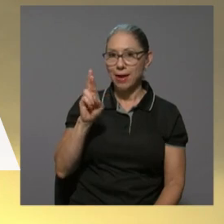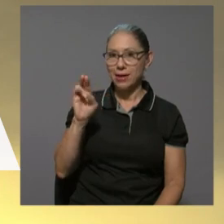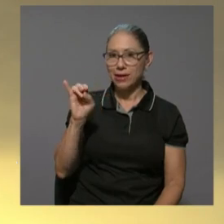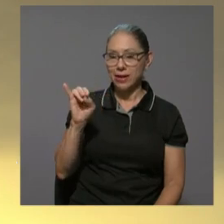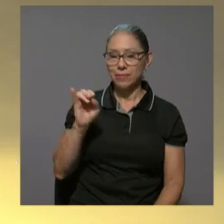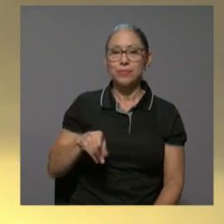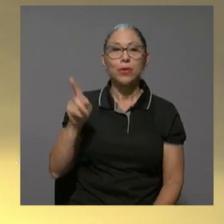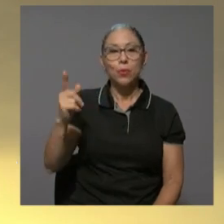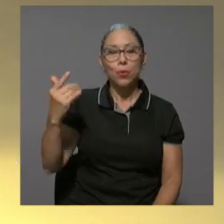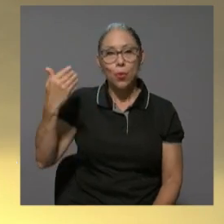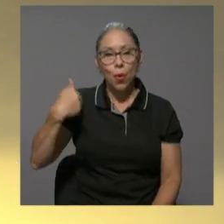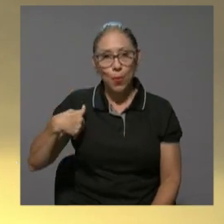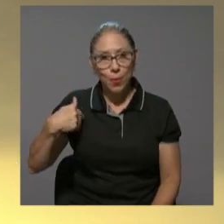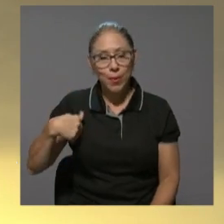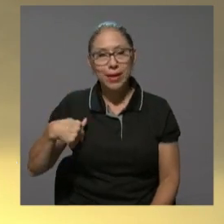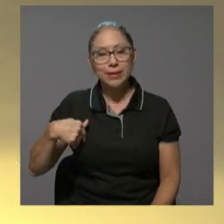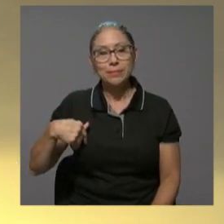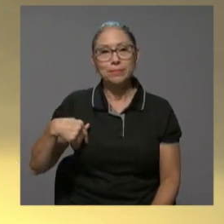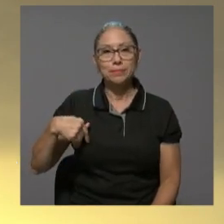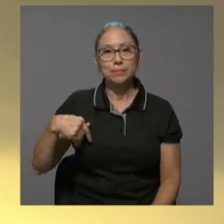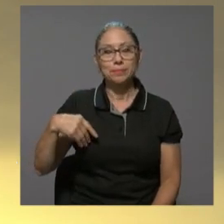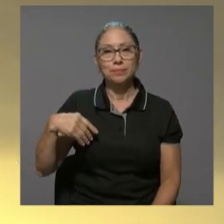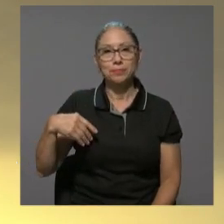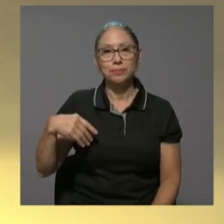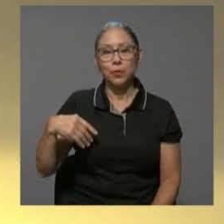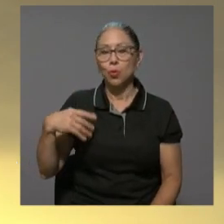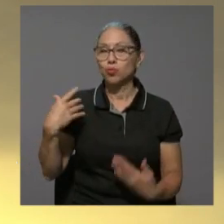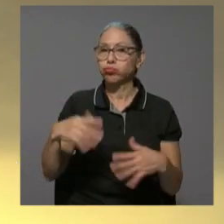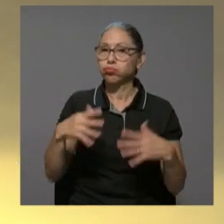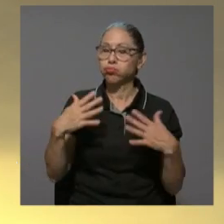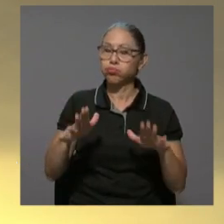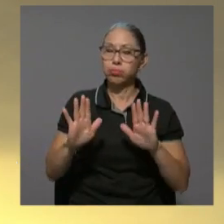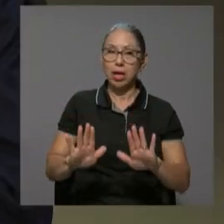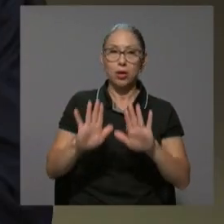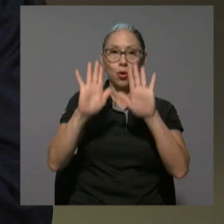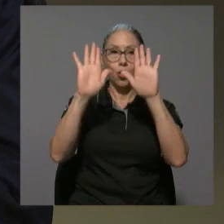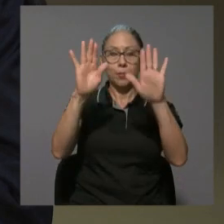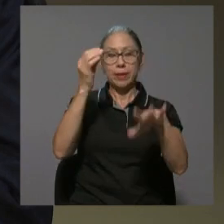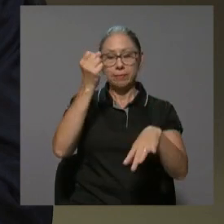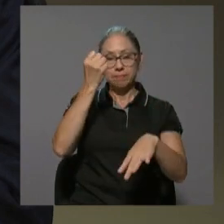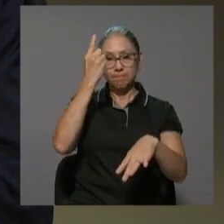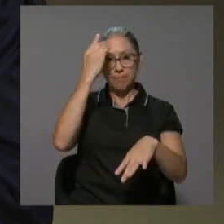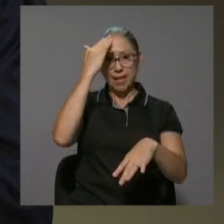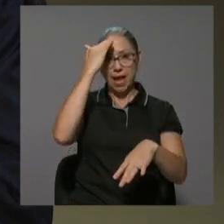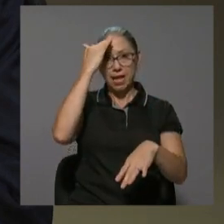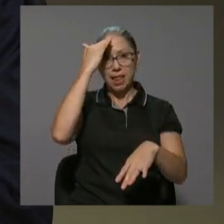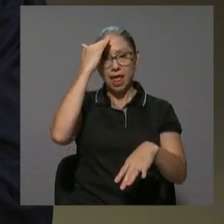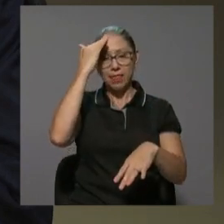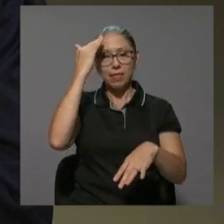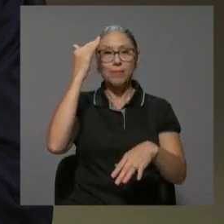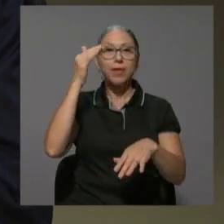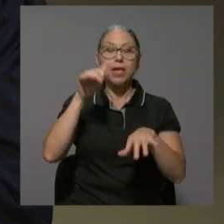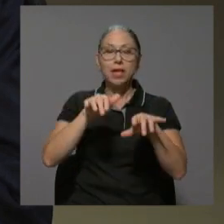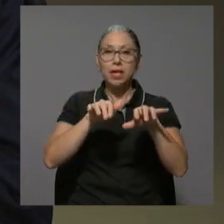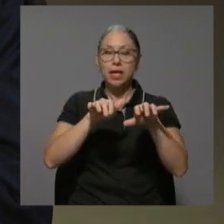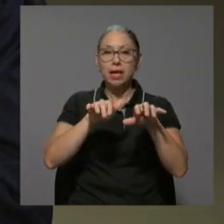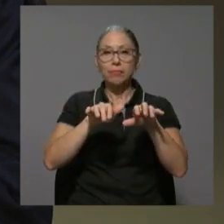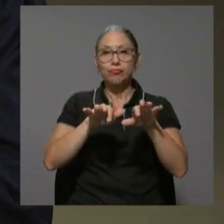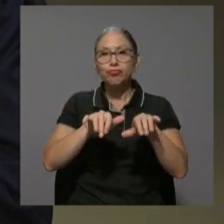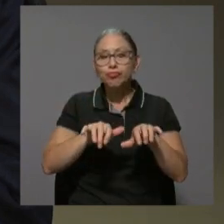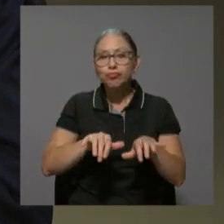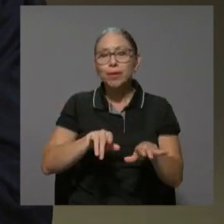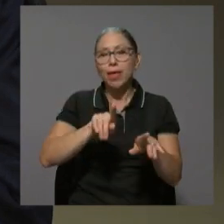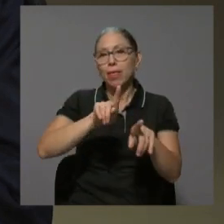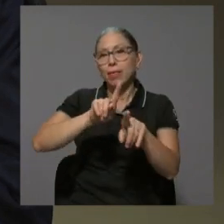un hombre de enorme claridad y de publicaciones